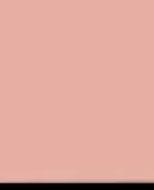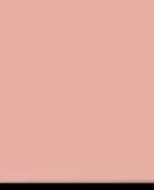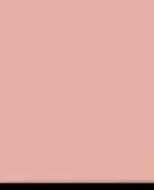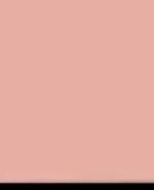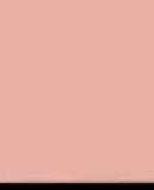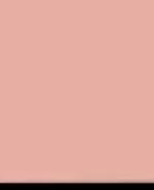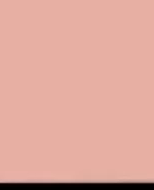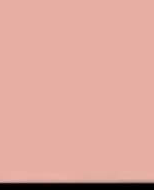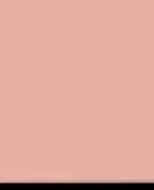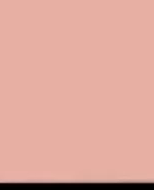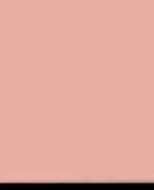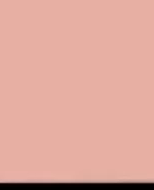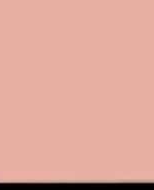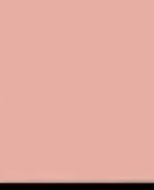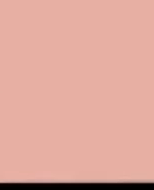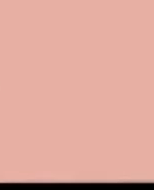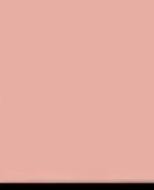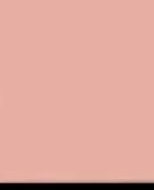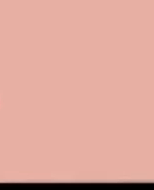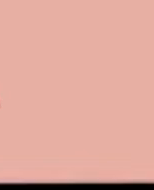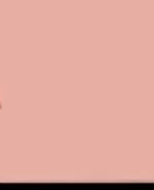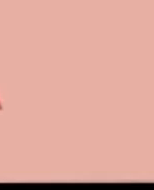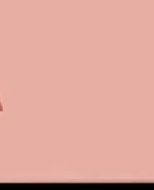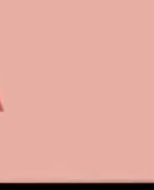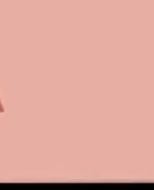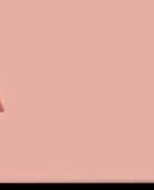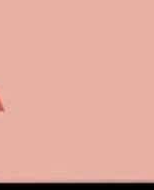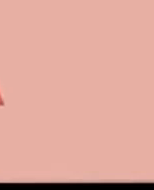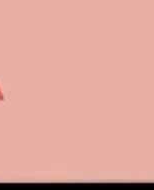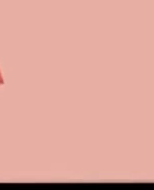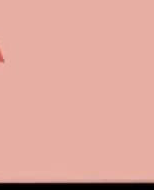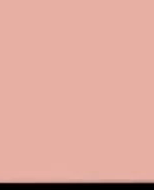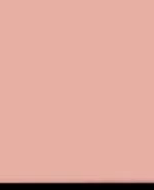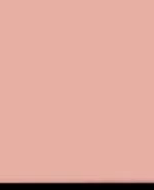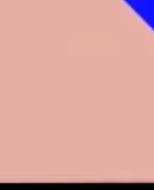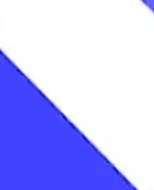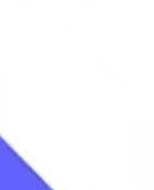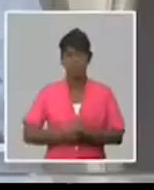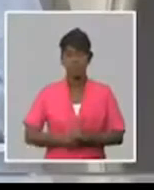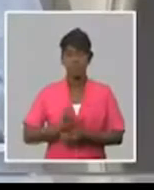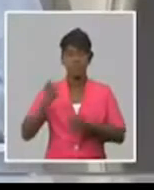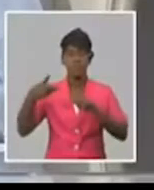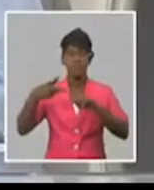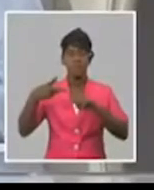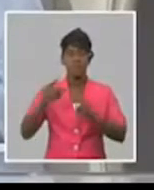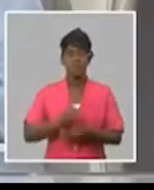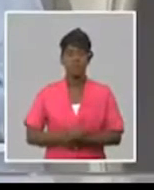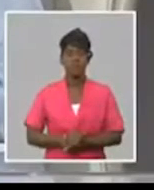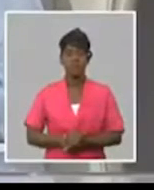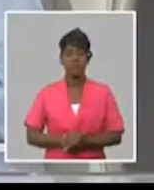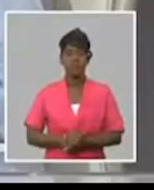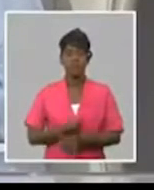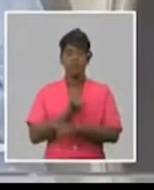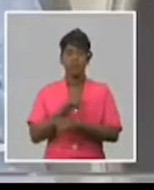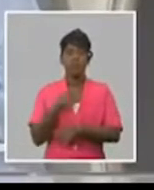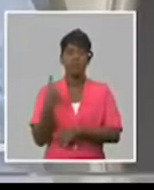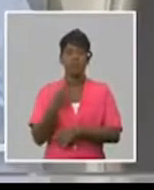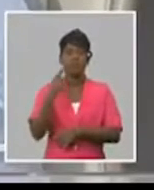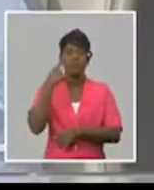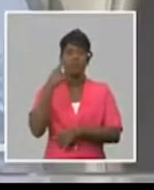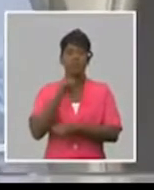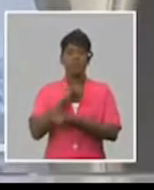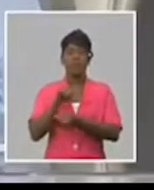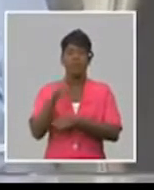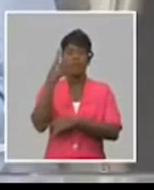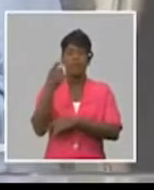amarnos, vivir, aportar con una nueva sonrisa. No veamos esto como un mal